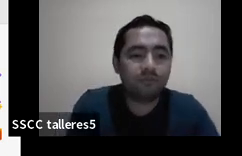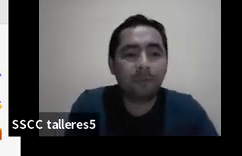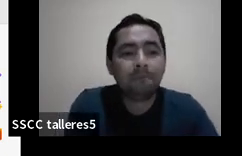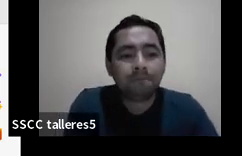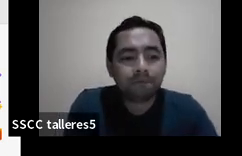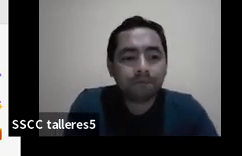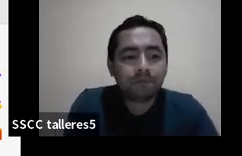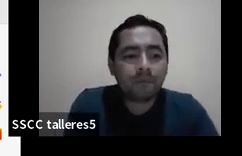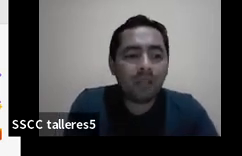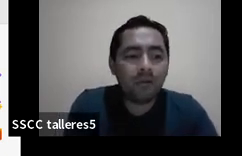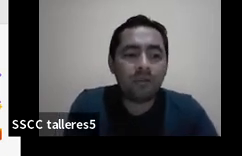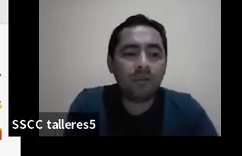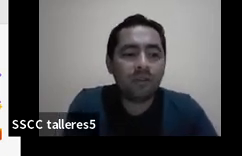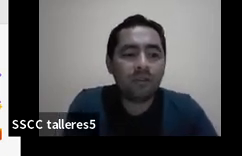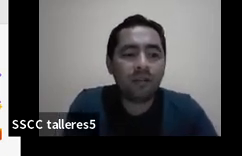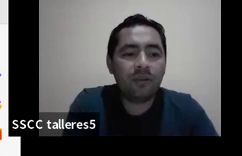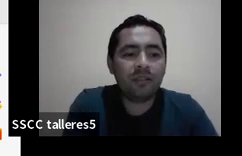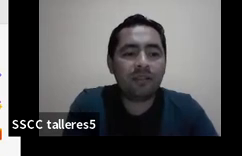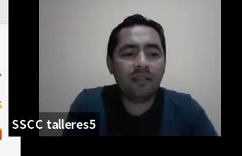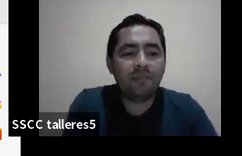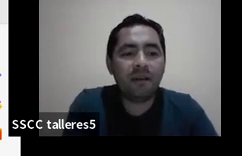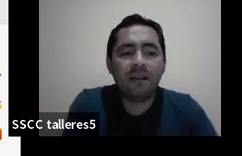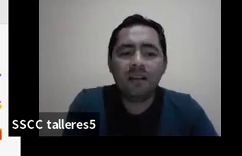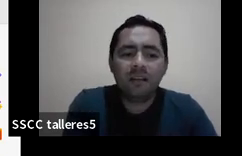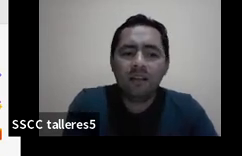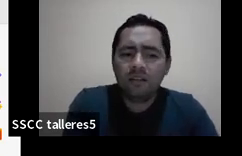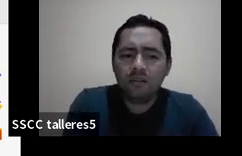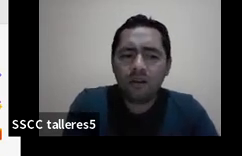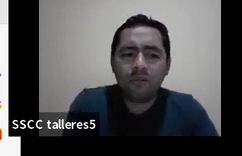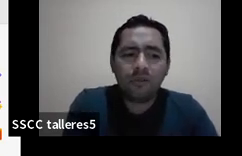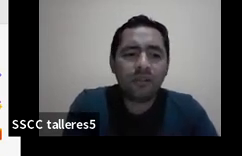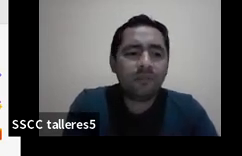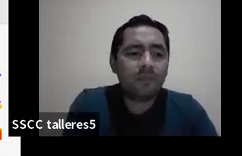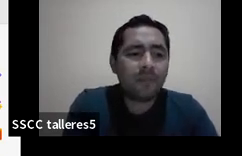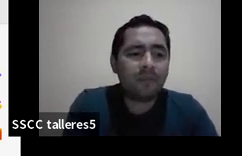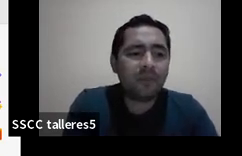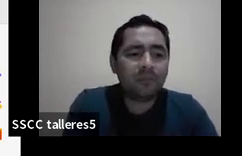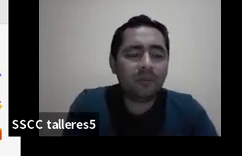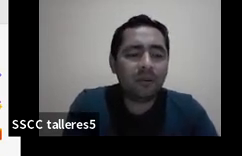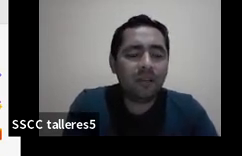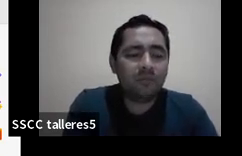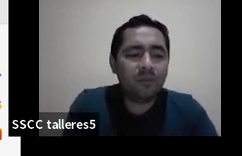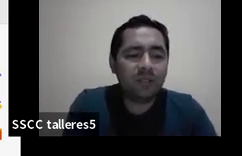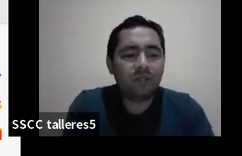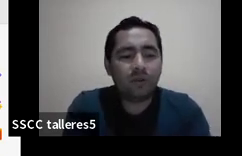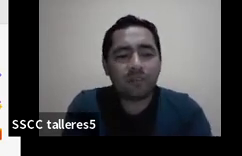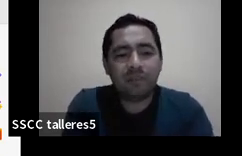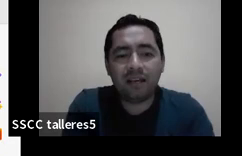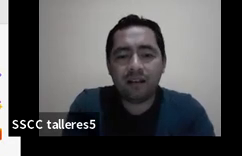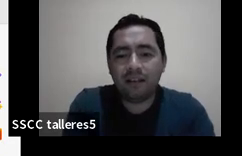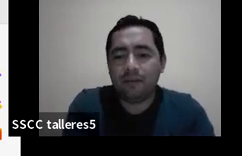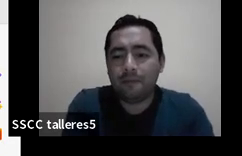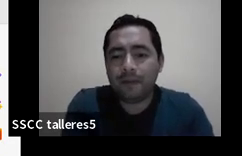sordos. ¿Ya? ¿Conoce voluntarios de lengua de señas en Lima? Conozco algunos, sí. En un momentito